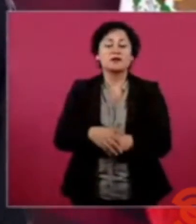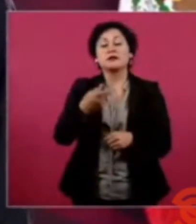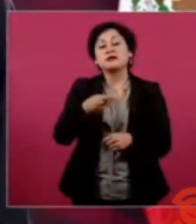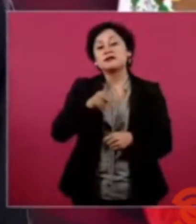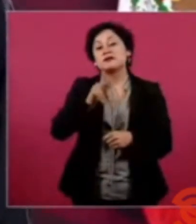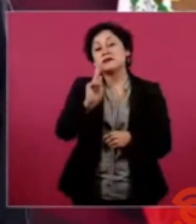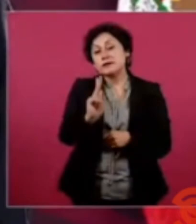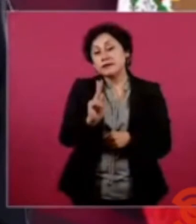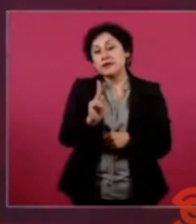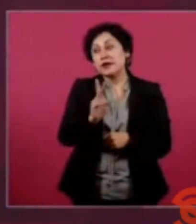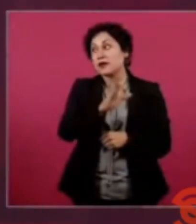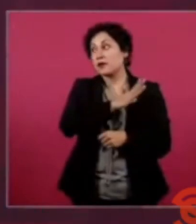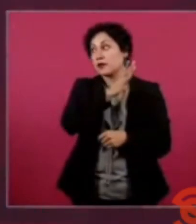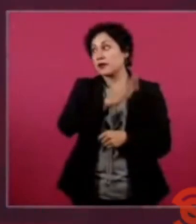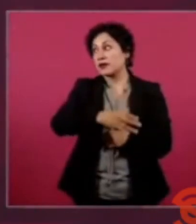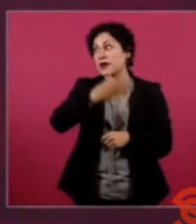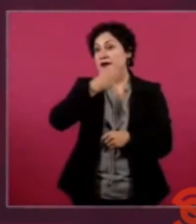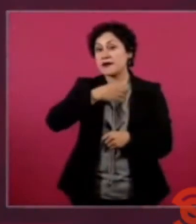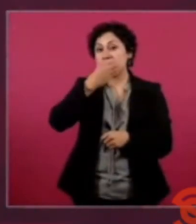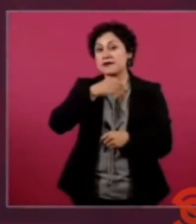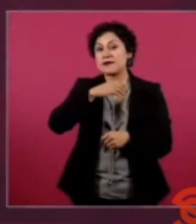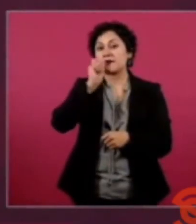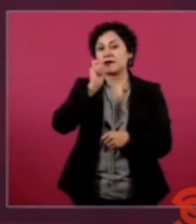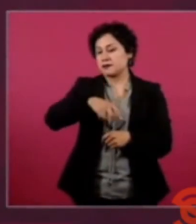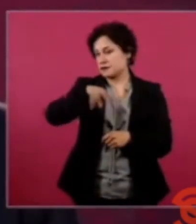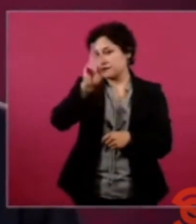Cárdenas, con mucha responsabilidad,